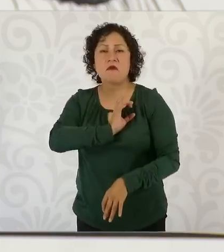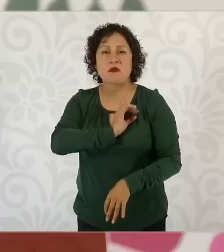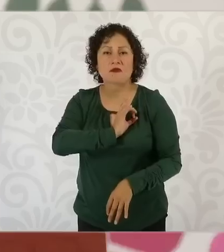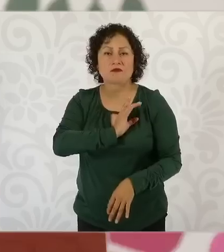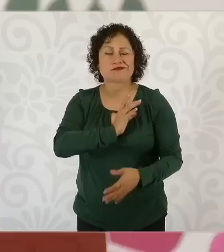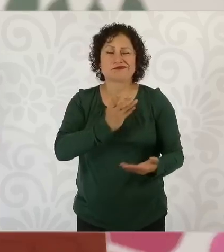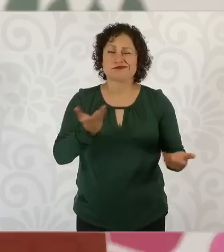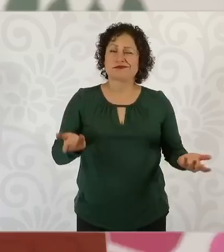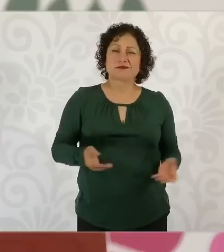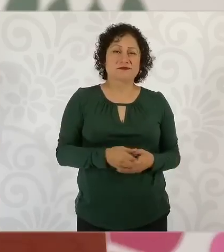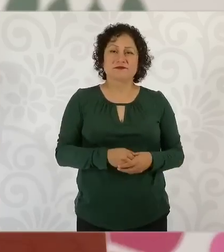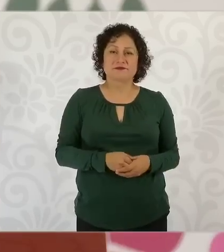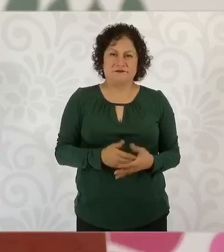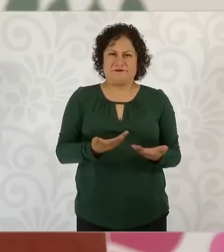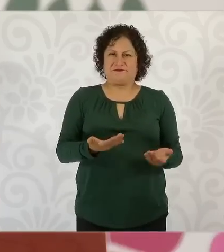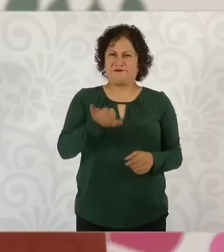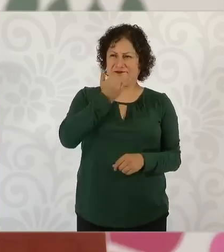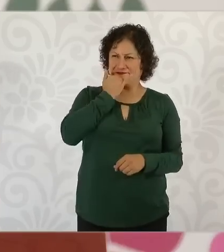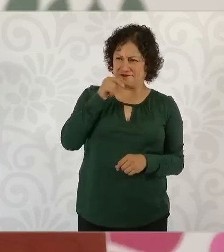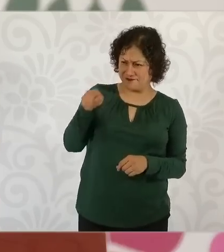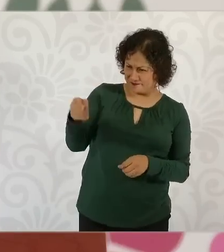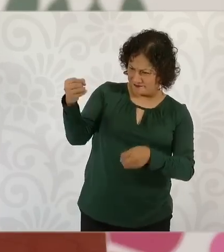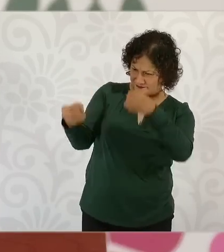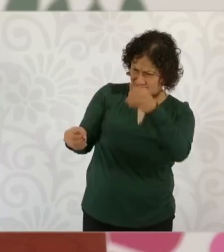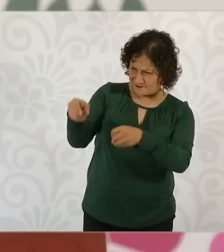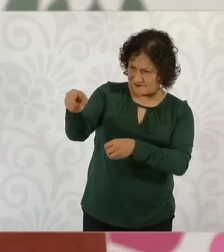Eso tienen. ¿Por qué un ministro de la Corte dice eso?